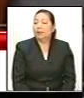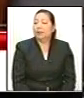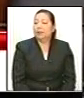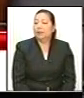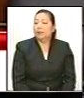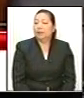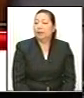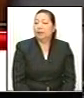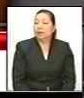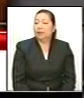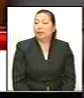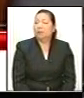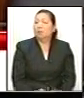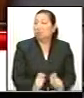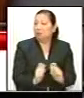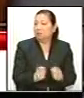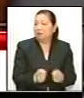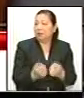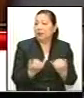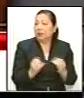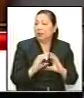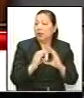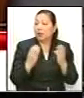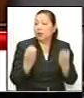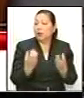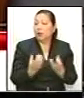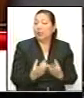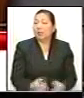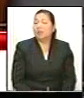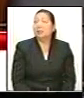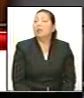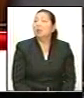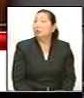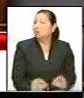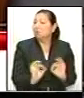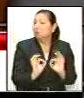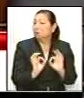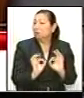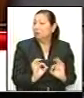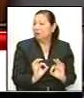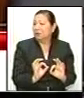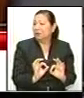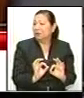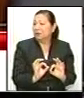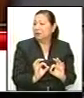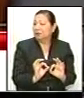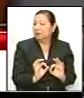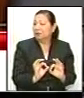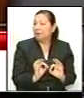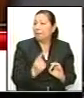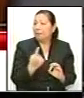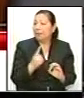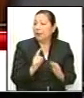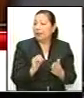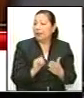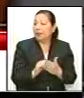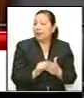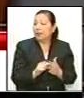fue otorgado por este Congreso. Fue exactamente esa intención